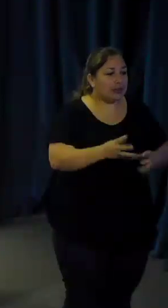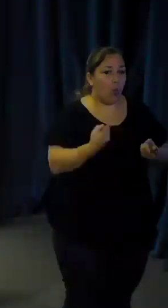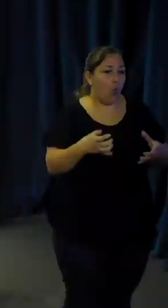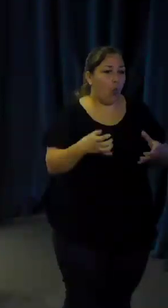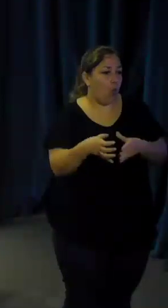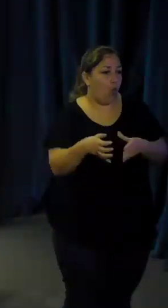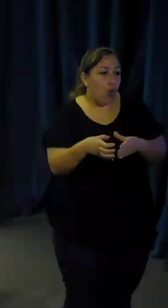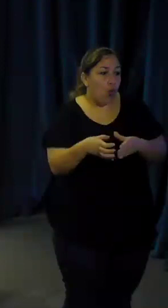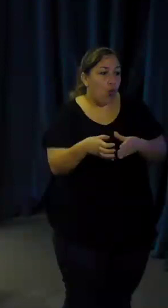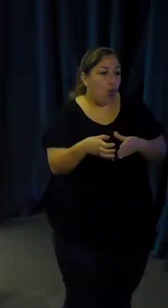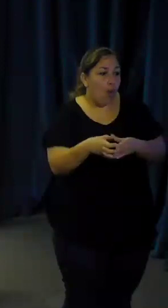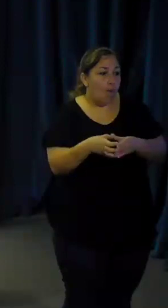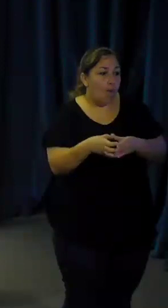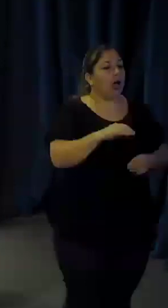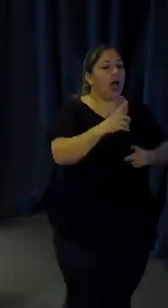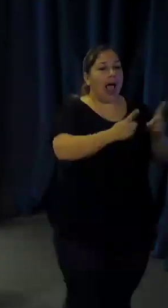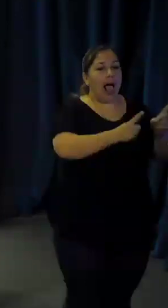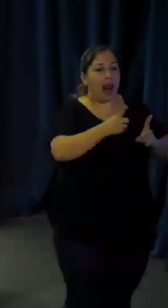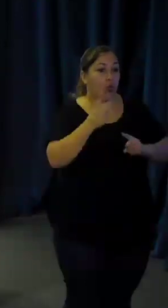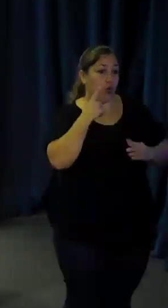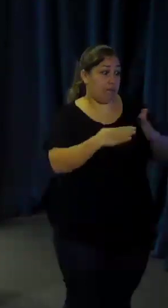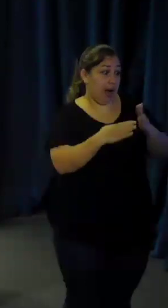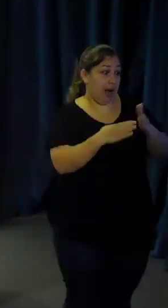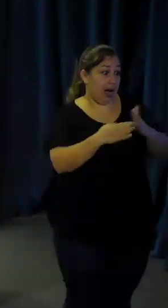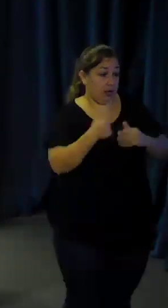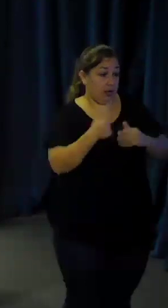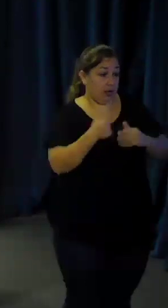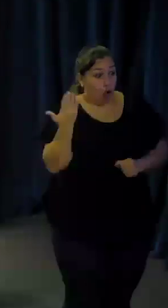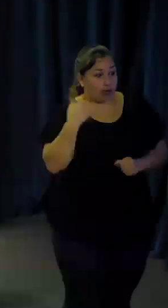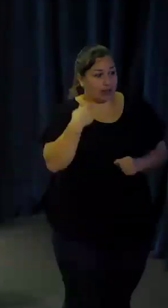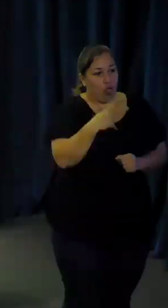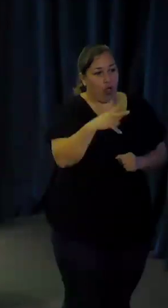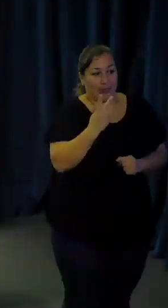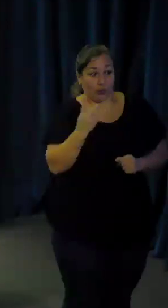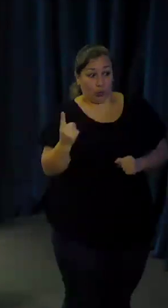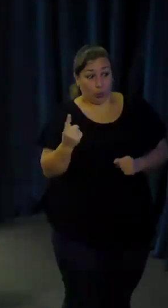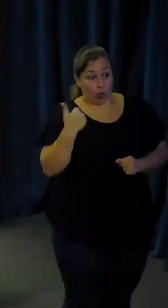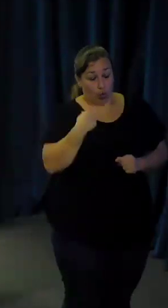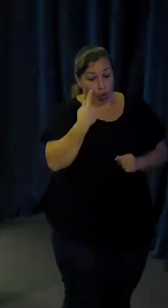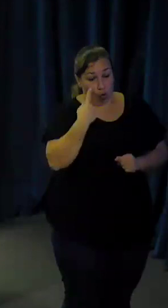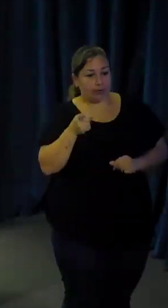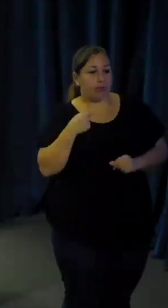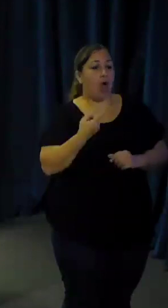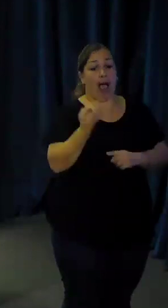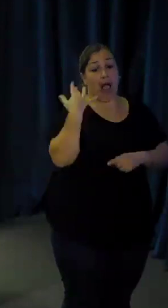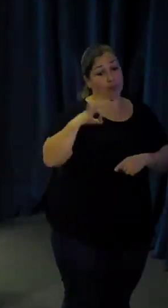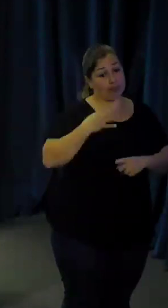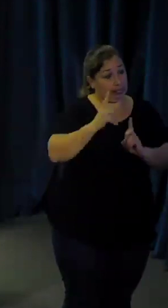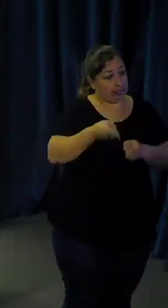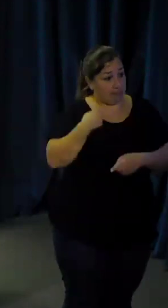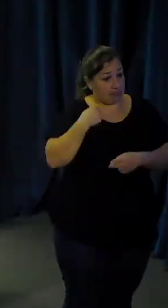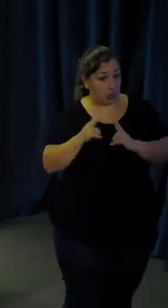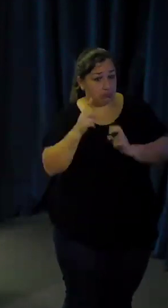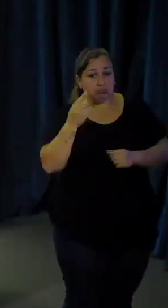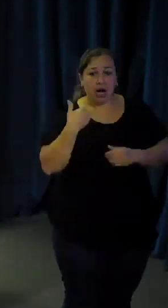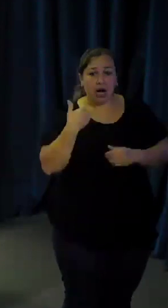grupo de manera informal con algunos parlamentarios que yo conocía del 2021, con algunos que conocí el año pasado,